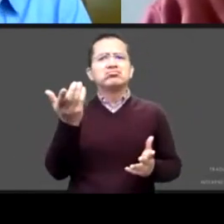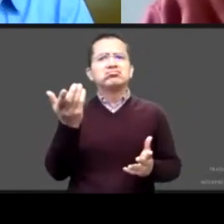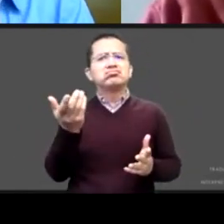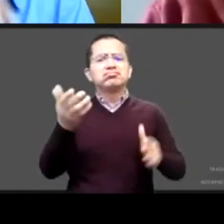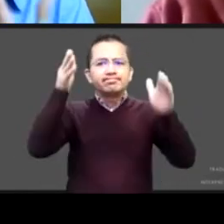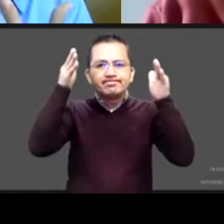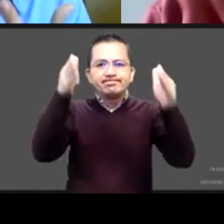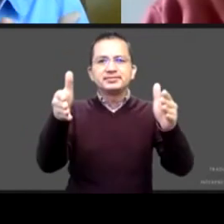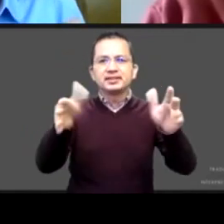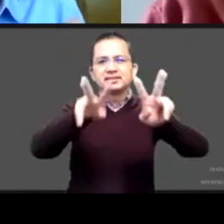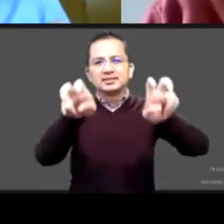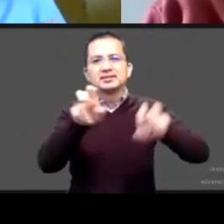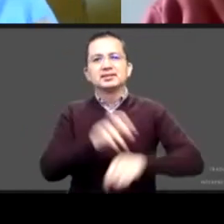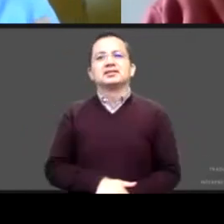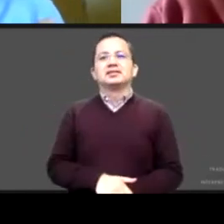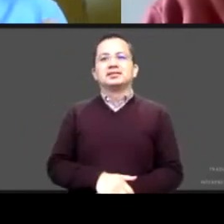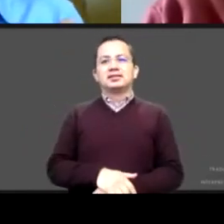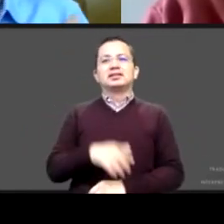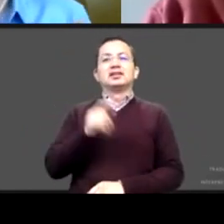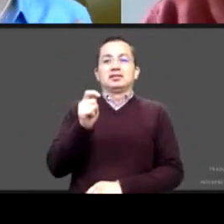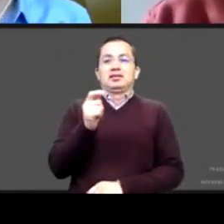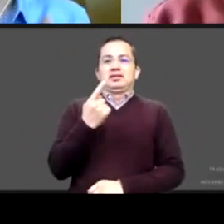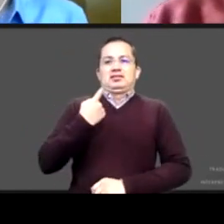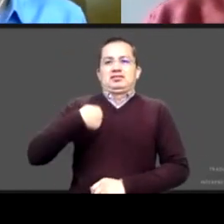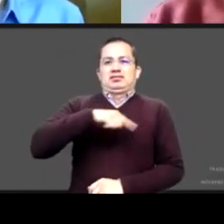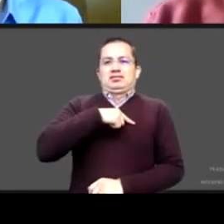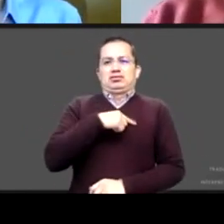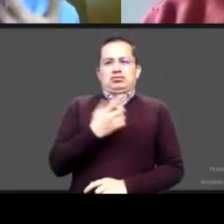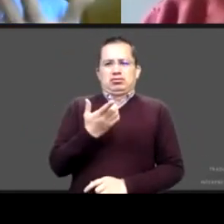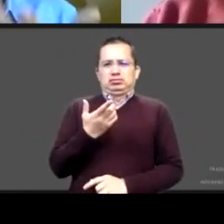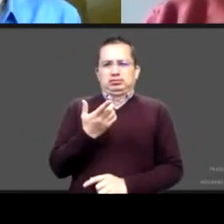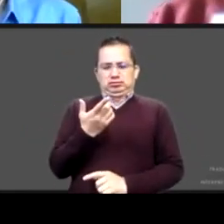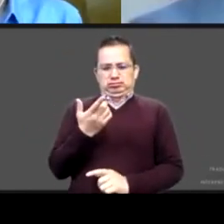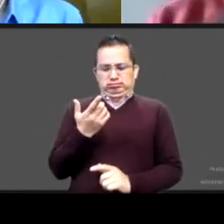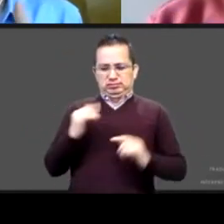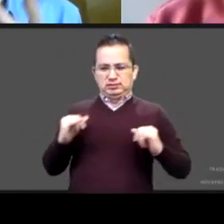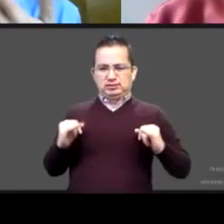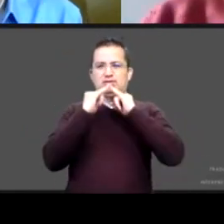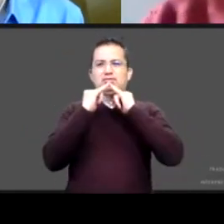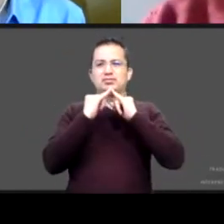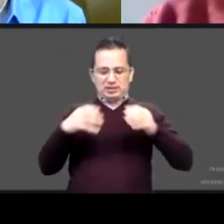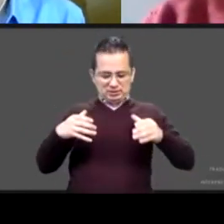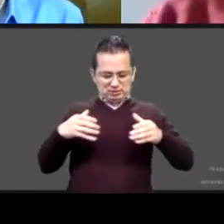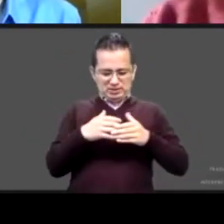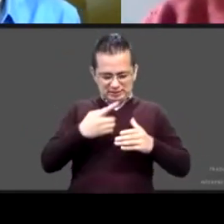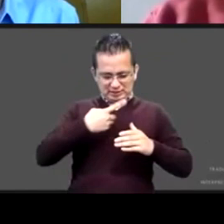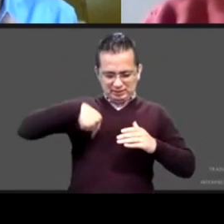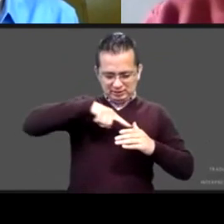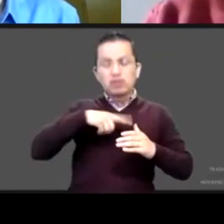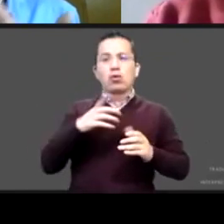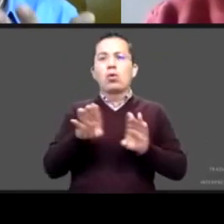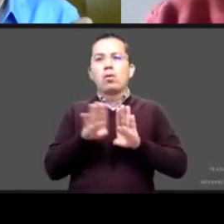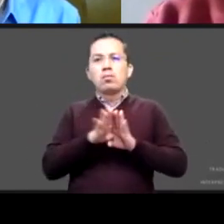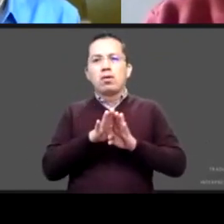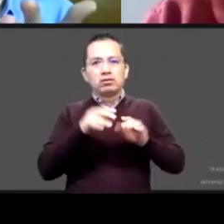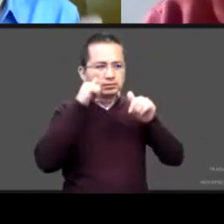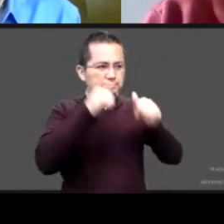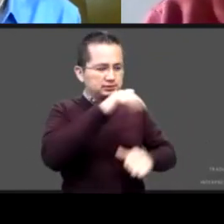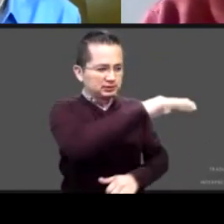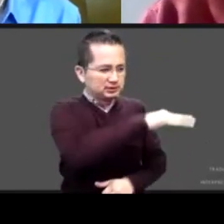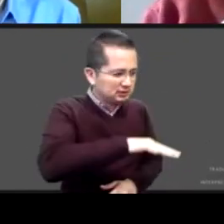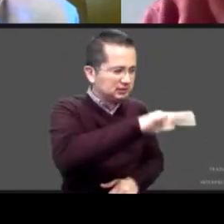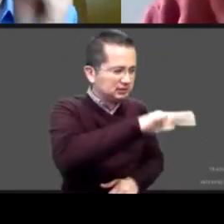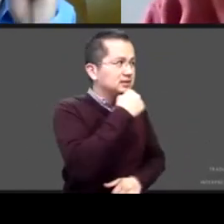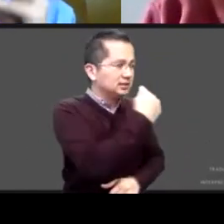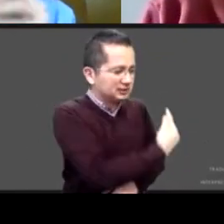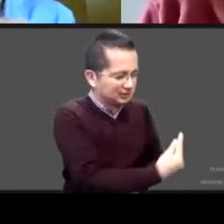mi institución ha escuchado, tomado en cuenta a las niñas, niños,